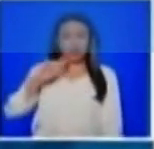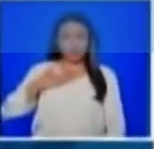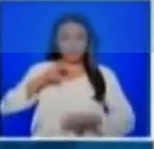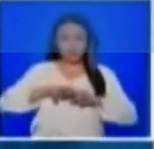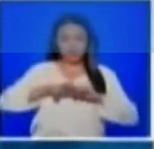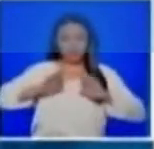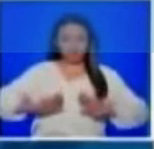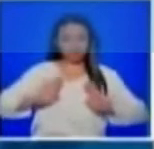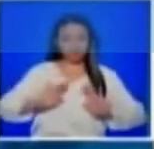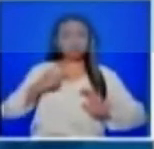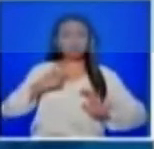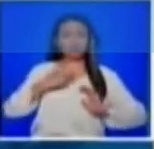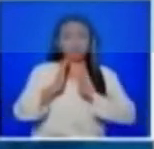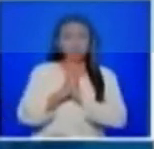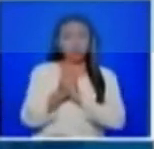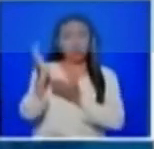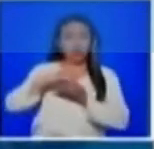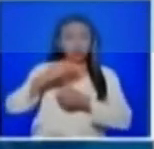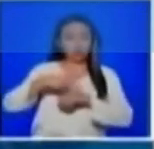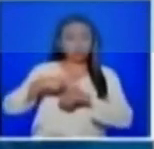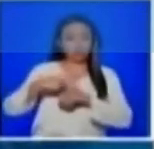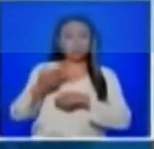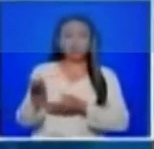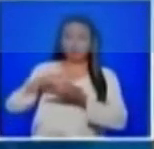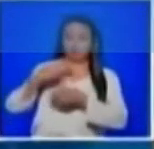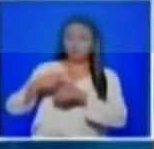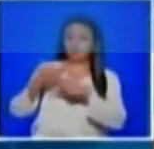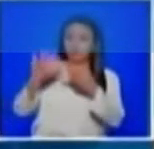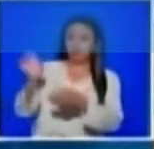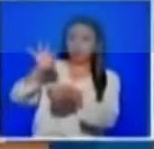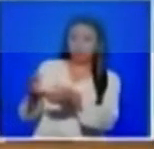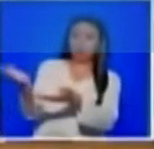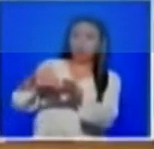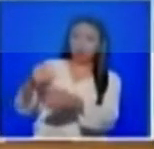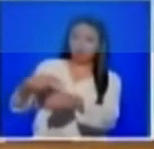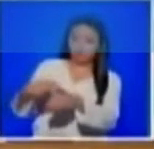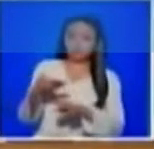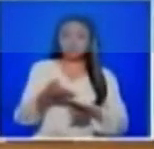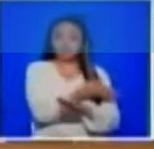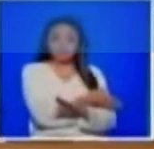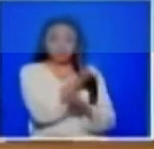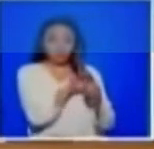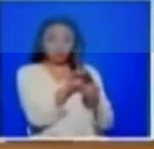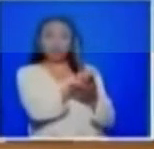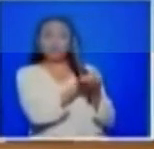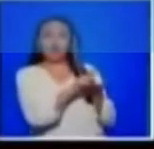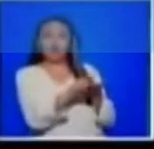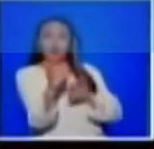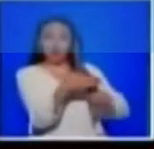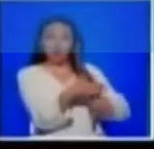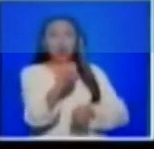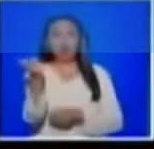todo caso yo quiero rectificar la votación, por supuesto. Esto implicaba que los resultados anteriores se borren y se vuelva a